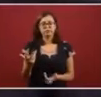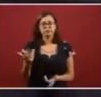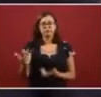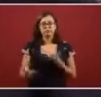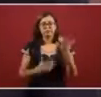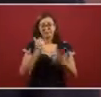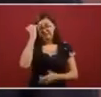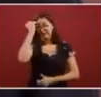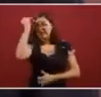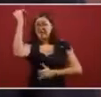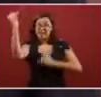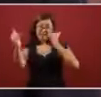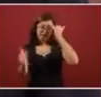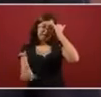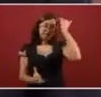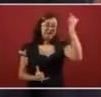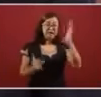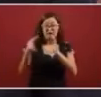procedimientos